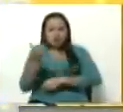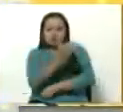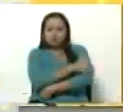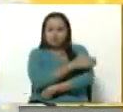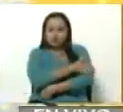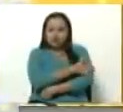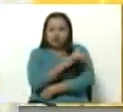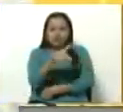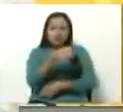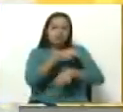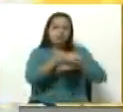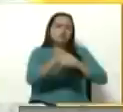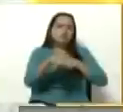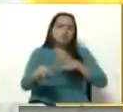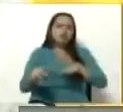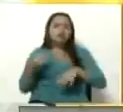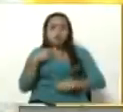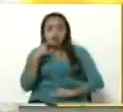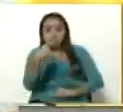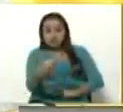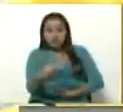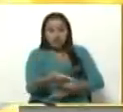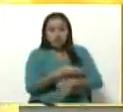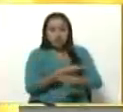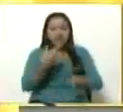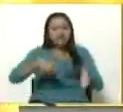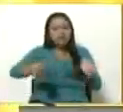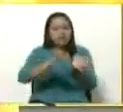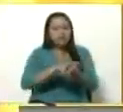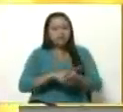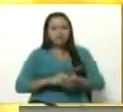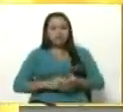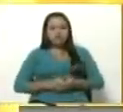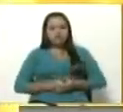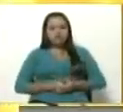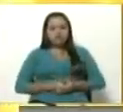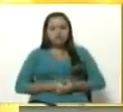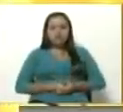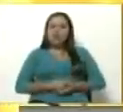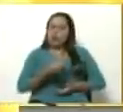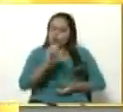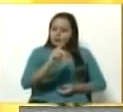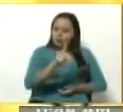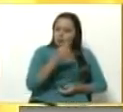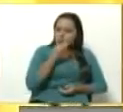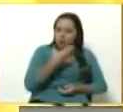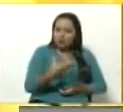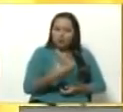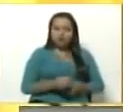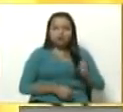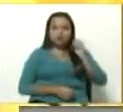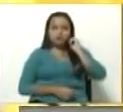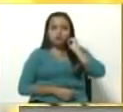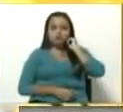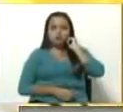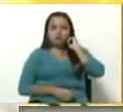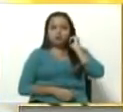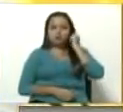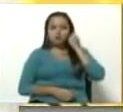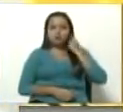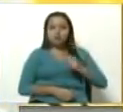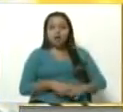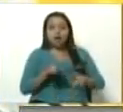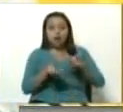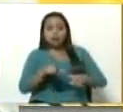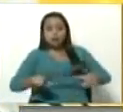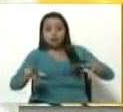en los municipios. Yo lo decía y lo reitero, qué bueno es que en algunos espacios municipales del